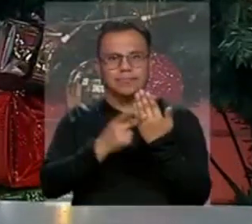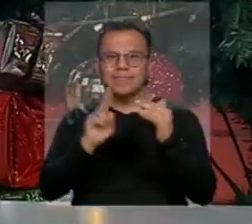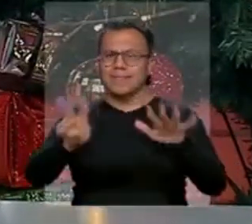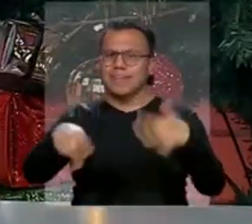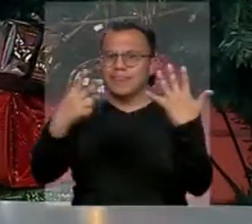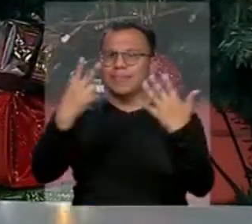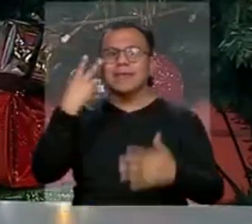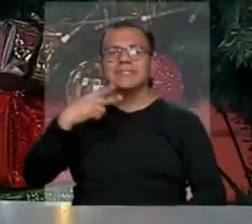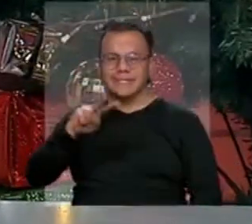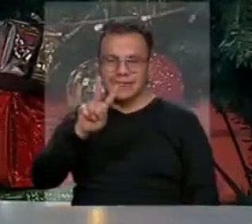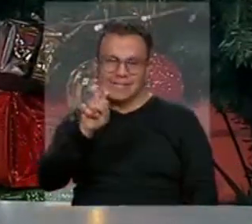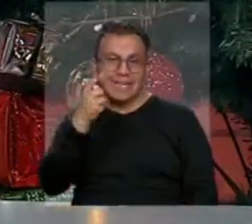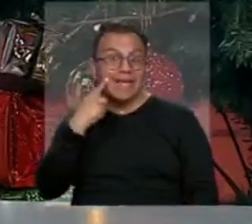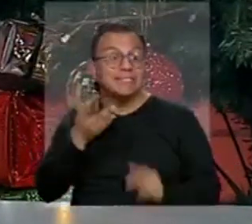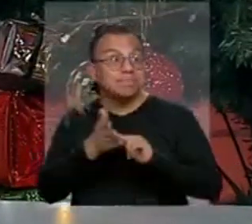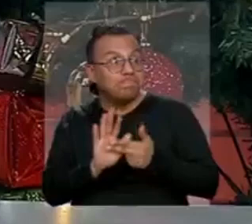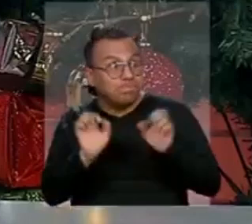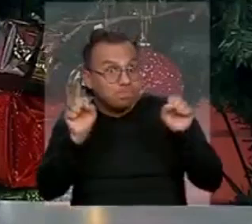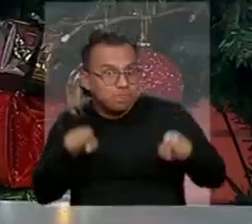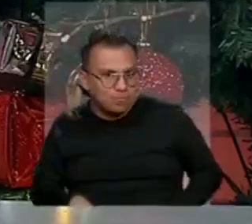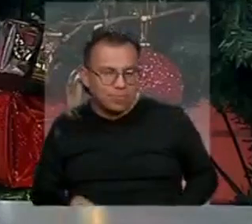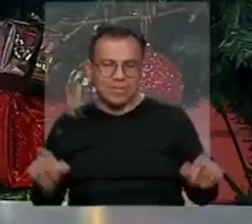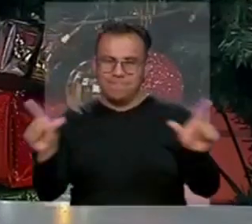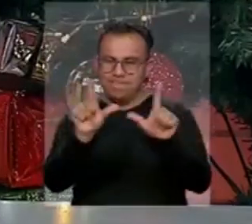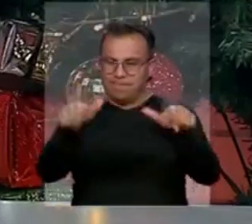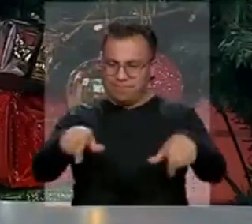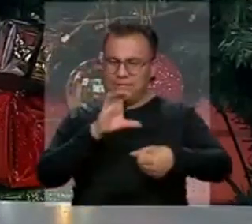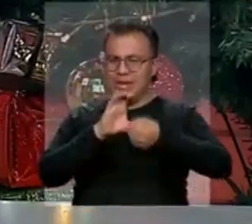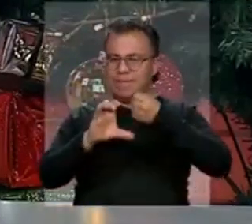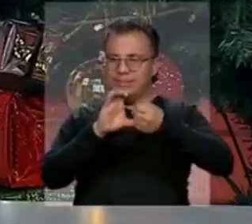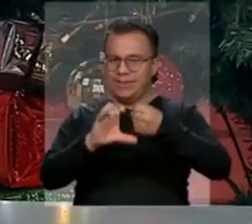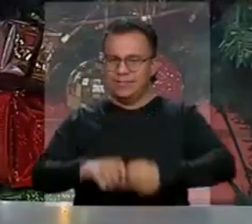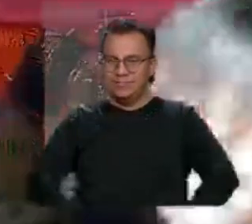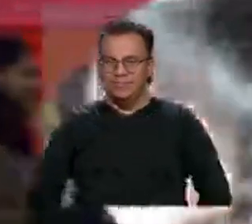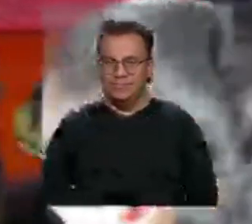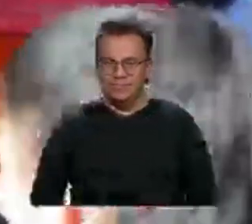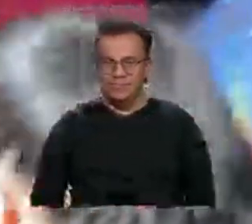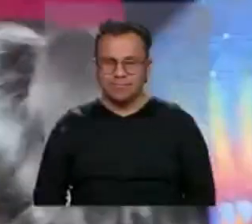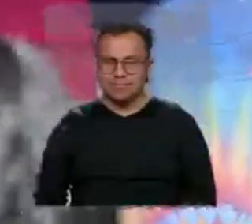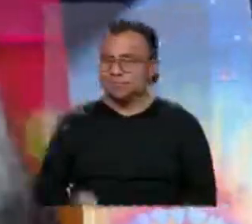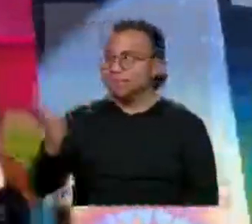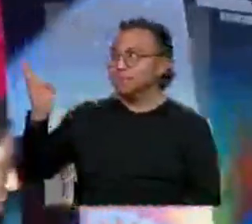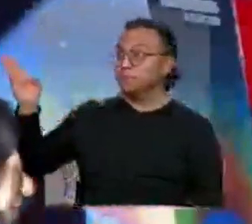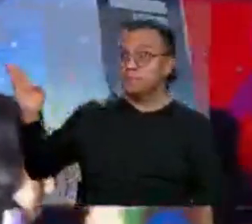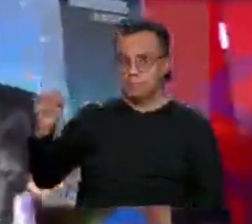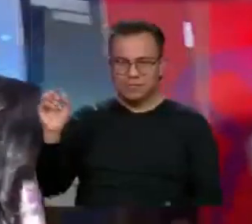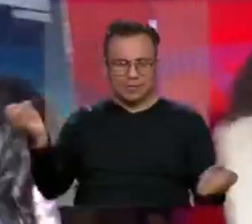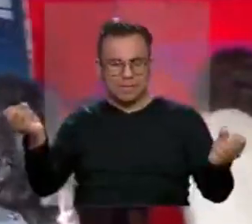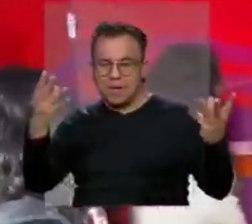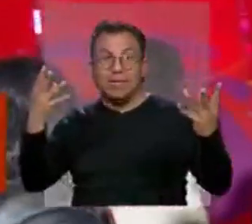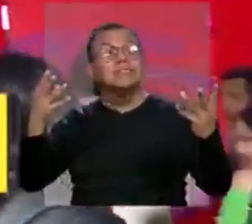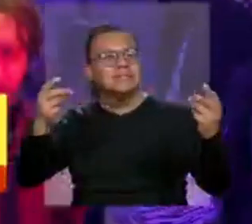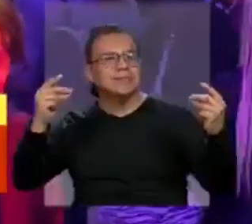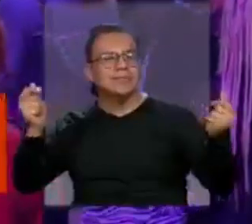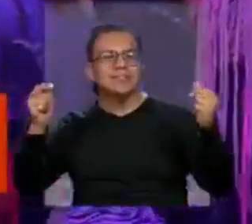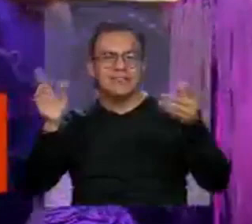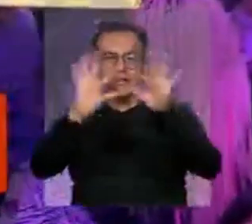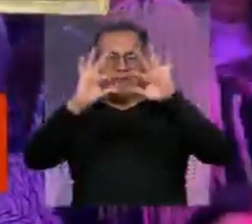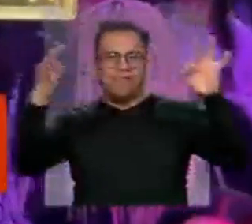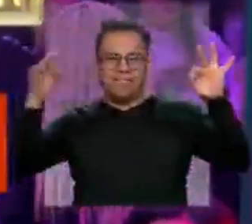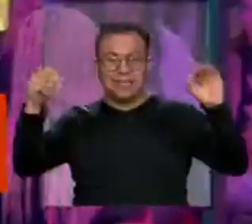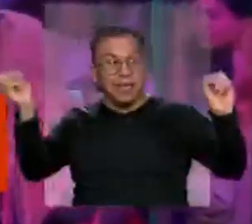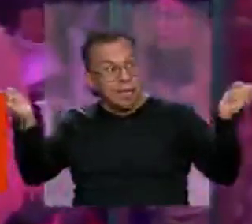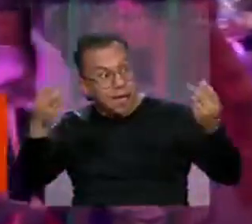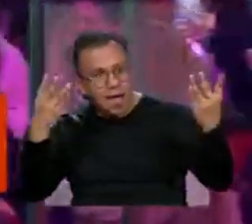del cine capitalino que usted podrá disfrutar por las pantallas de Capital. Hágase la luz y la luz se hizo. Es el eslogan con